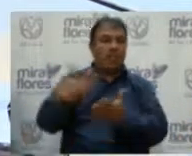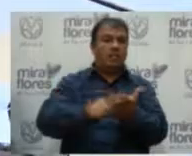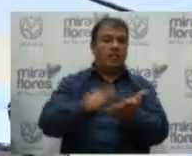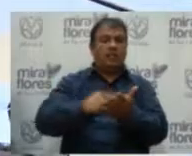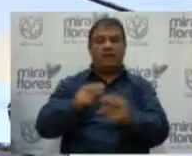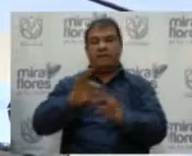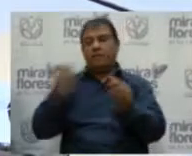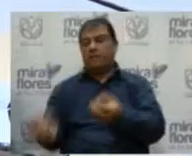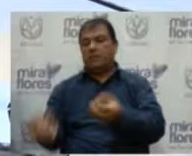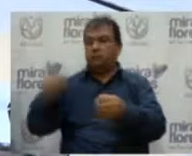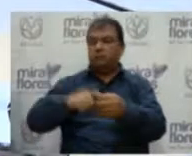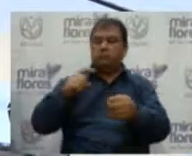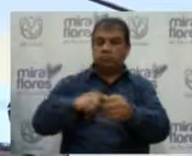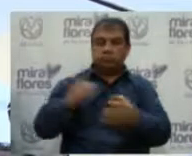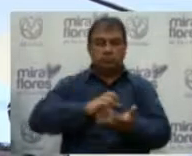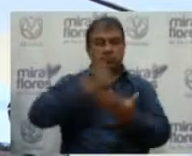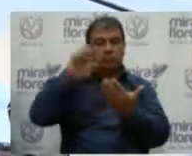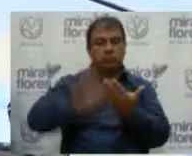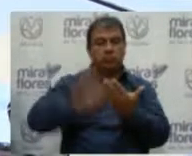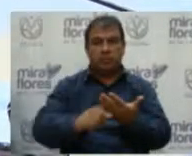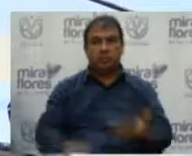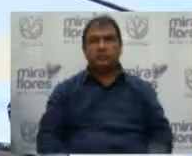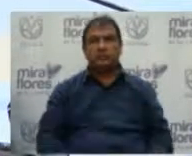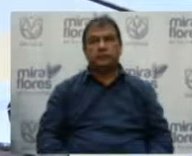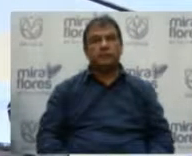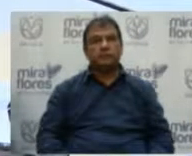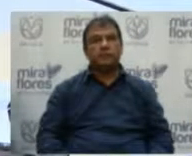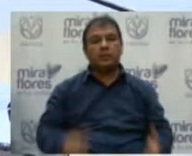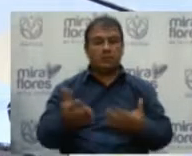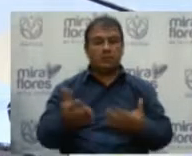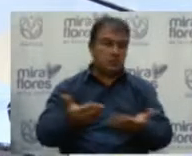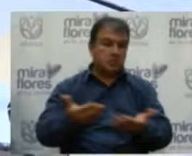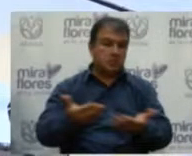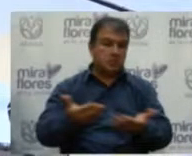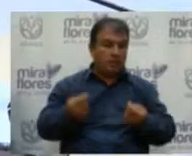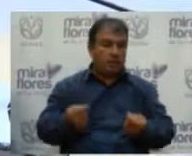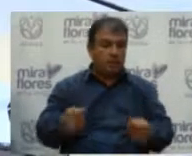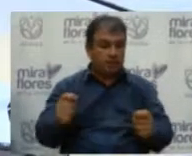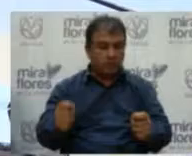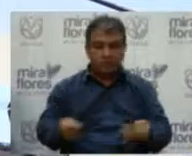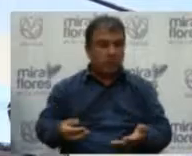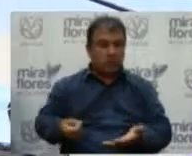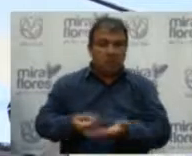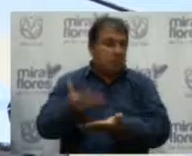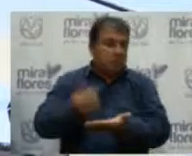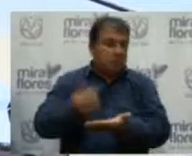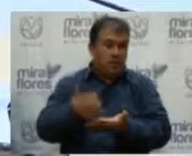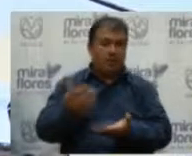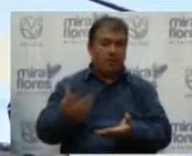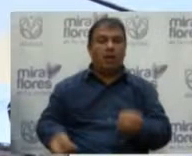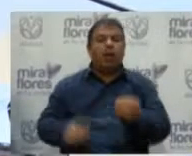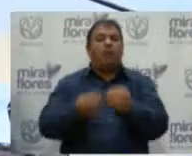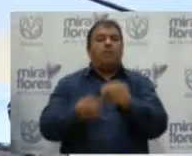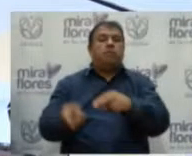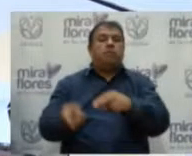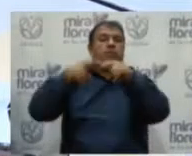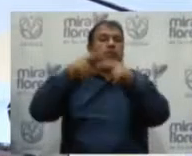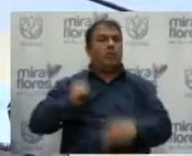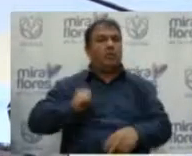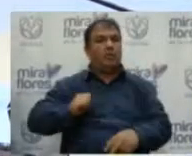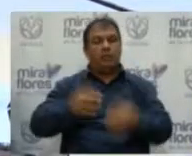a participar en esta iniciativa. Pero como dije hace un ratito, todo este esfuerzo no va a significar ningún gasto adicional, ya